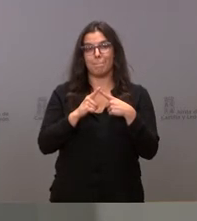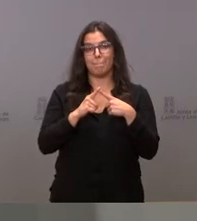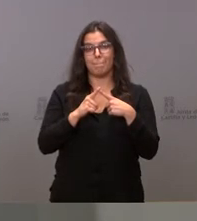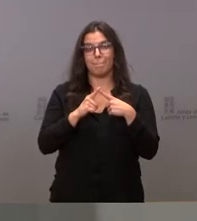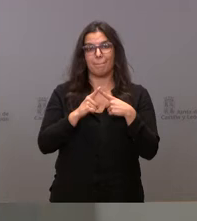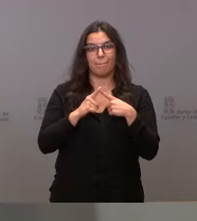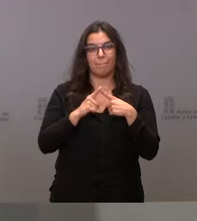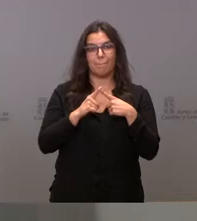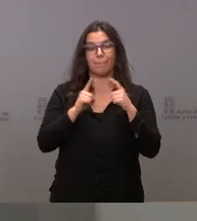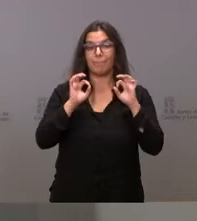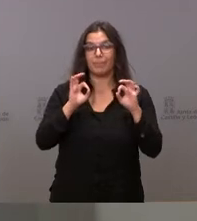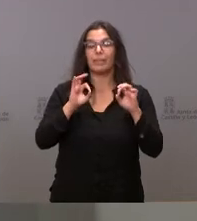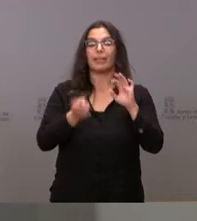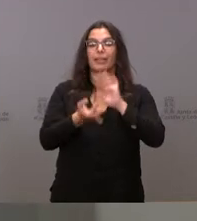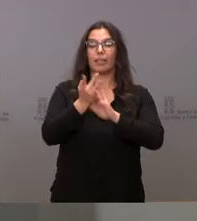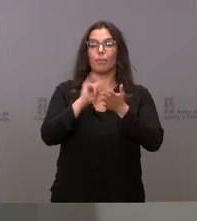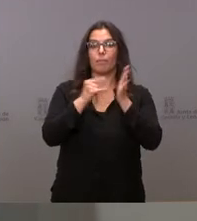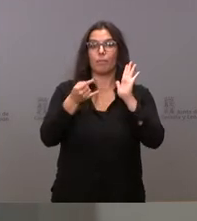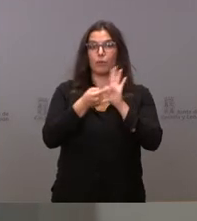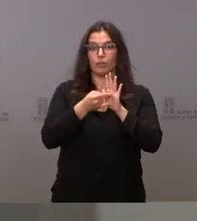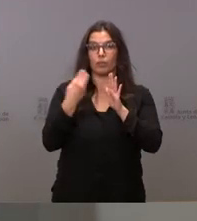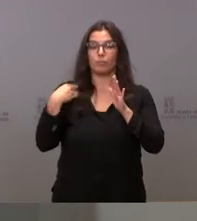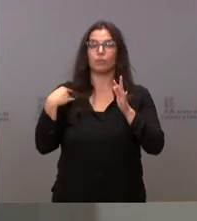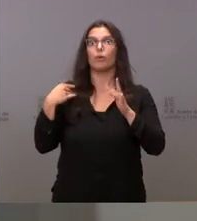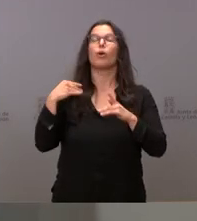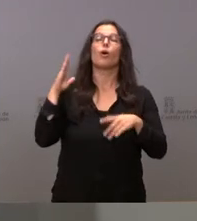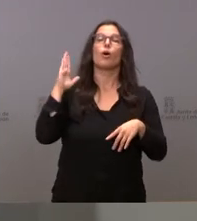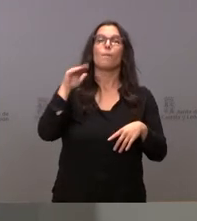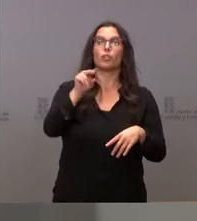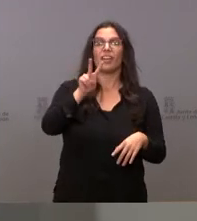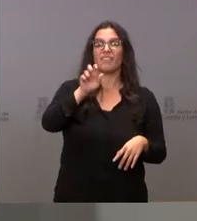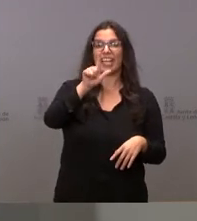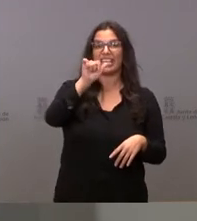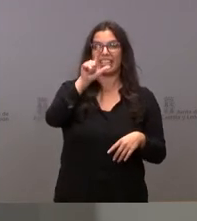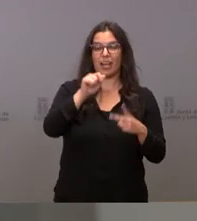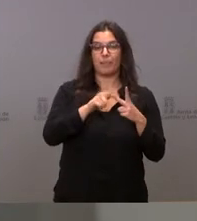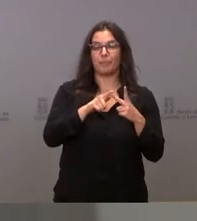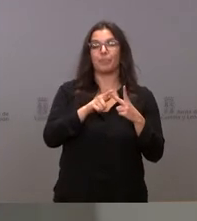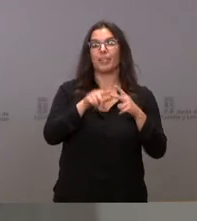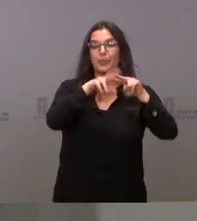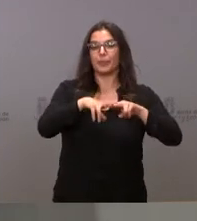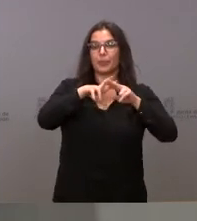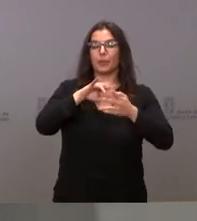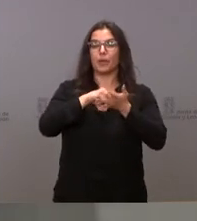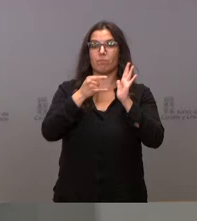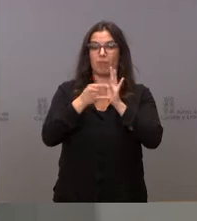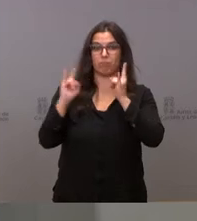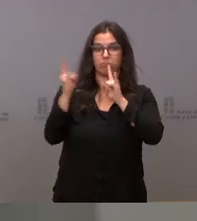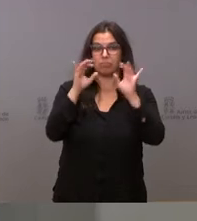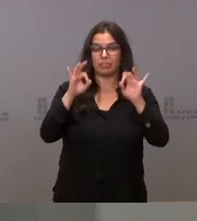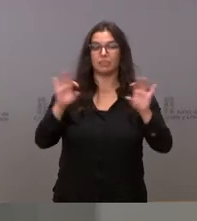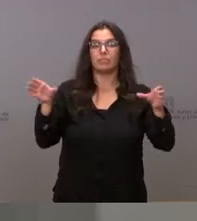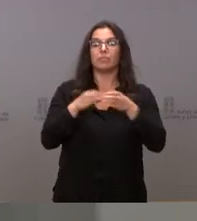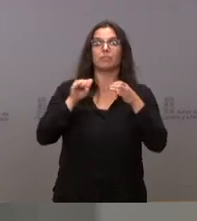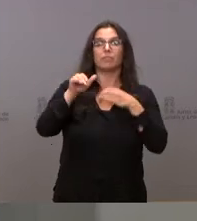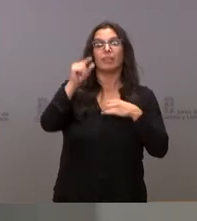consiste en varios proyectos. El primero, la redacción del proyecto del Plan Dasocrático de los Montes de Velilla. El segundo es la revisión del Plan Dasocrático del Grupo de Montes de